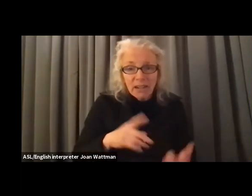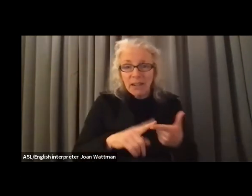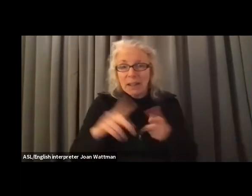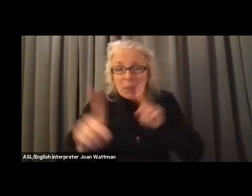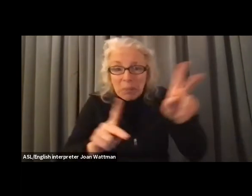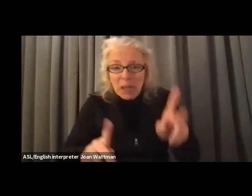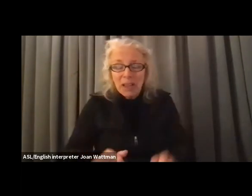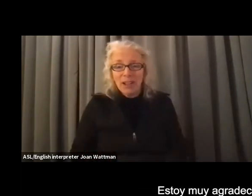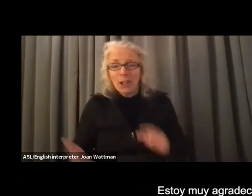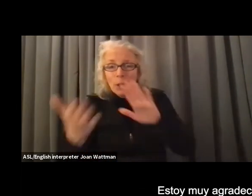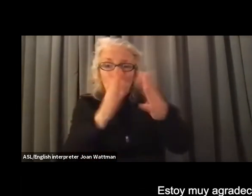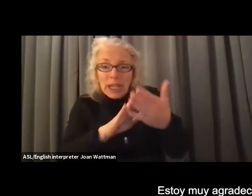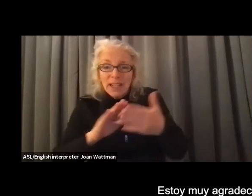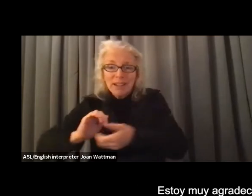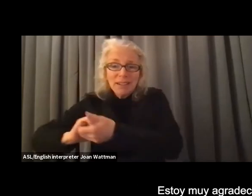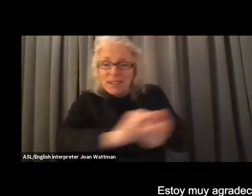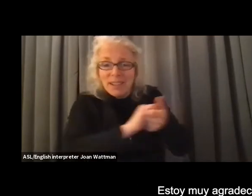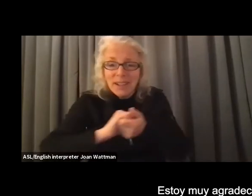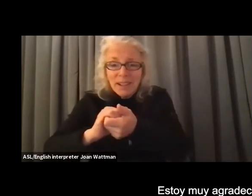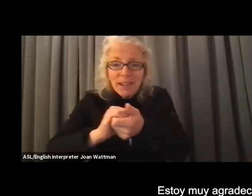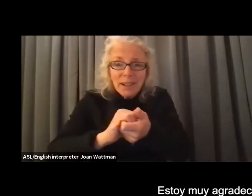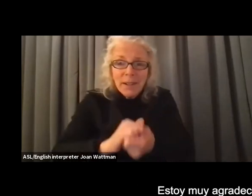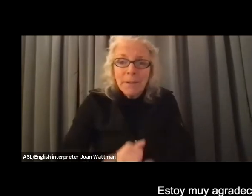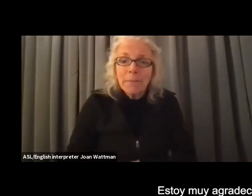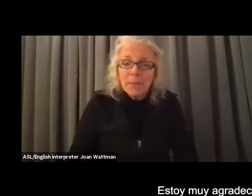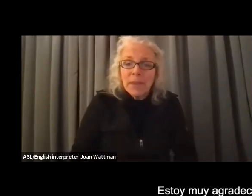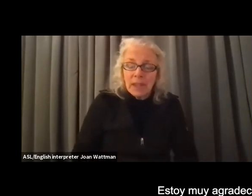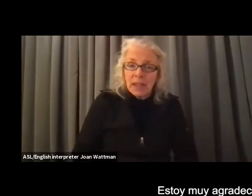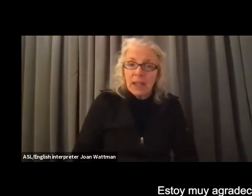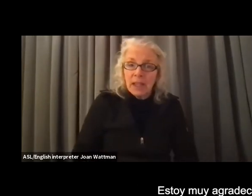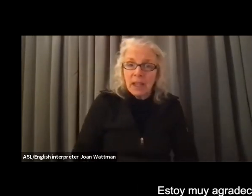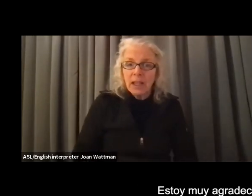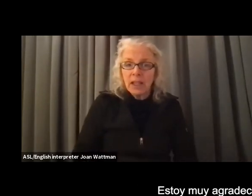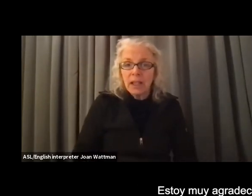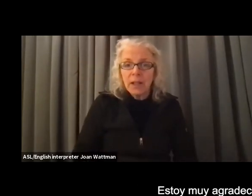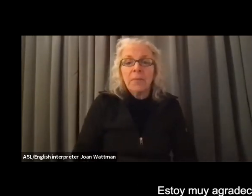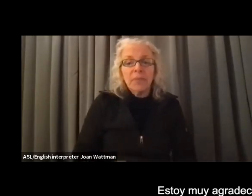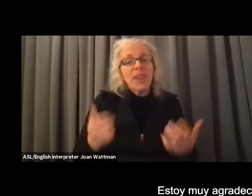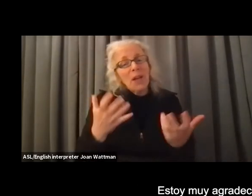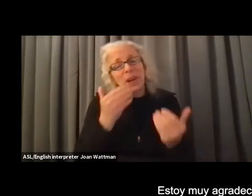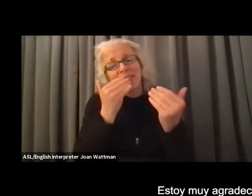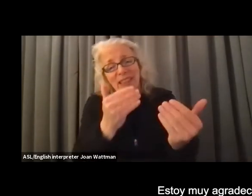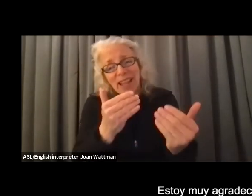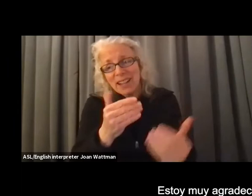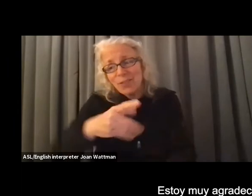avanzando. Yo agradezco mucho este espacio de diálogo, intercambio con todas